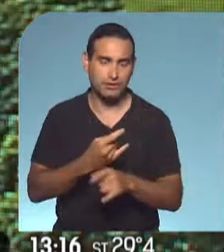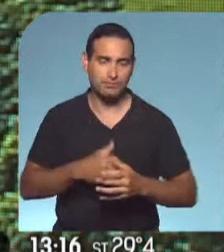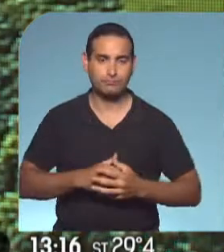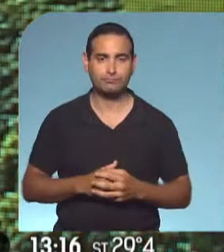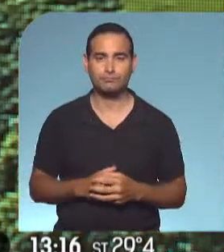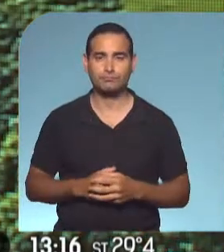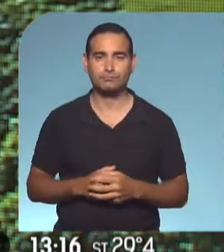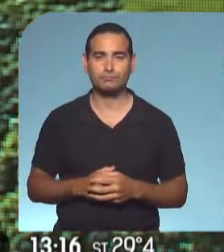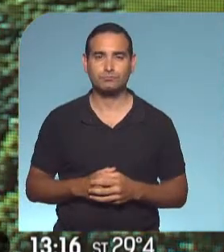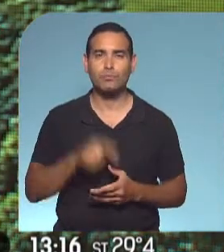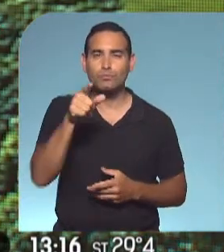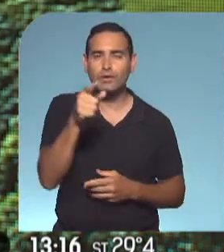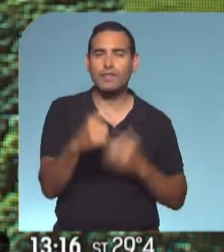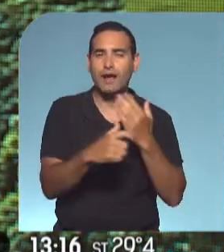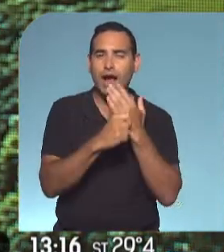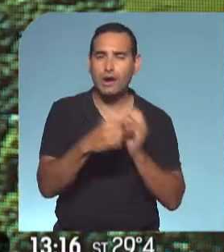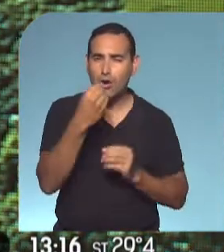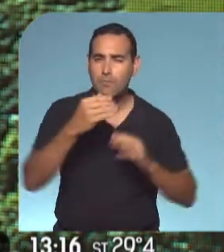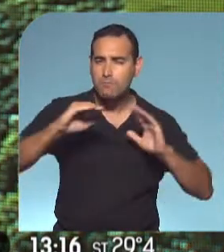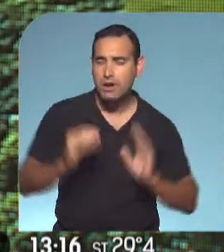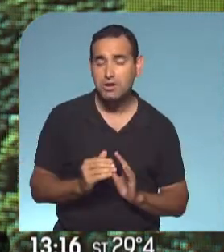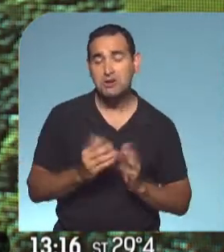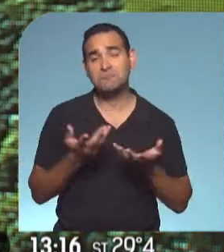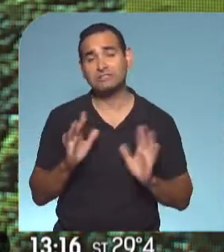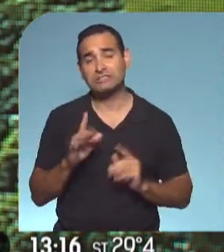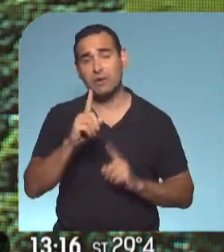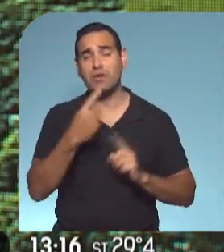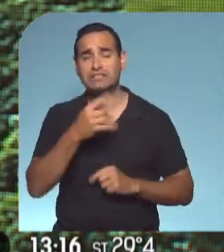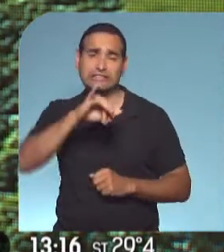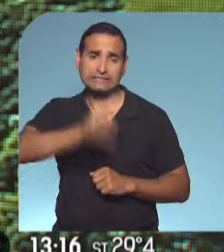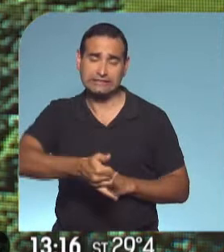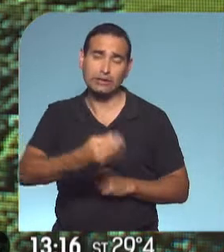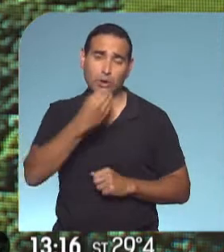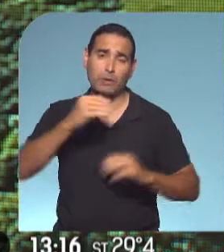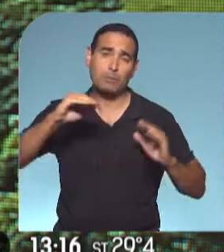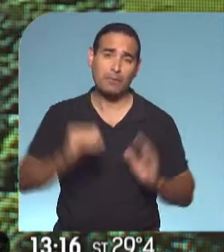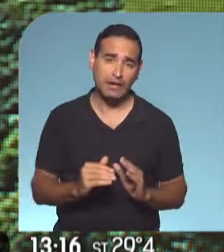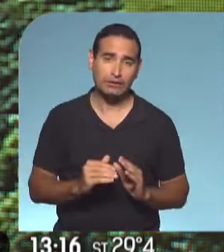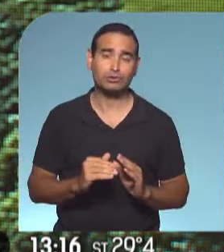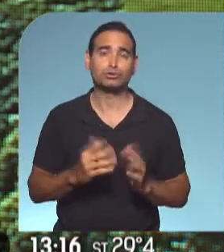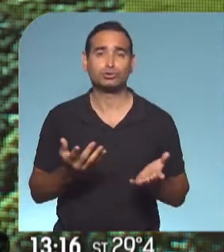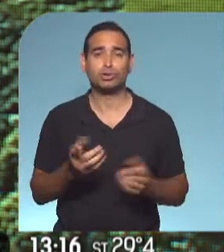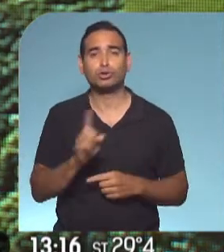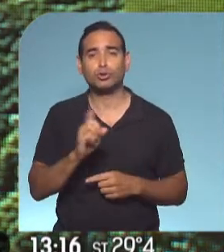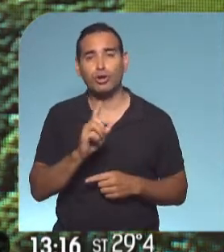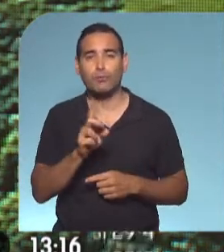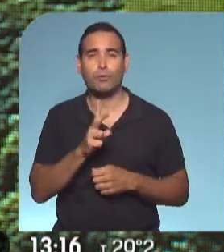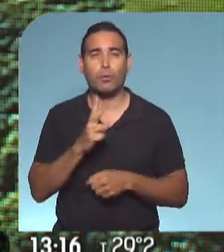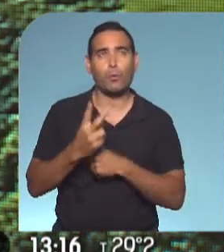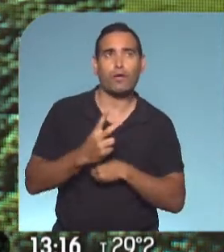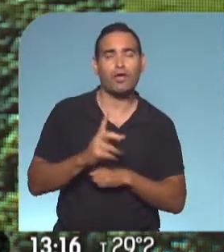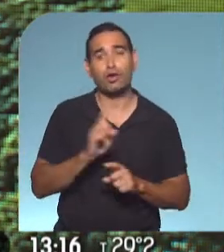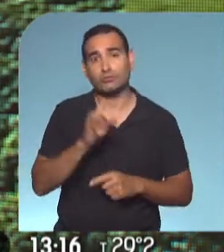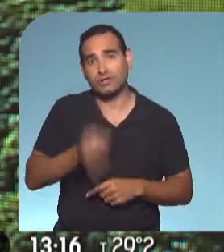ustedes comen menos carne probablemente muchos respondan que si precisamente no porque se estén cuidando sino porque sabemos que